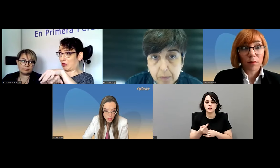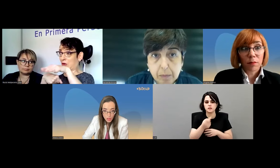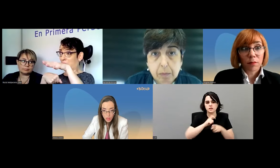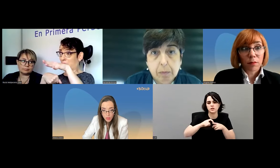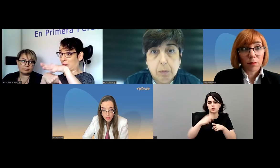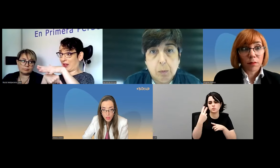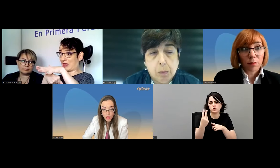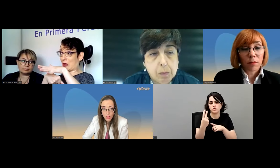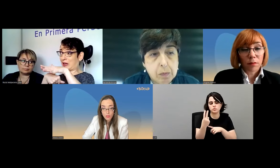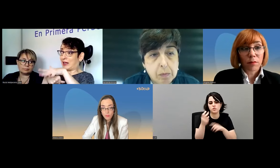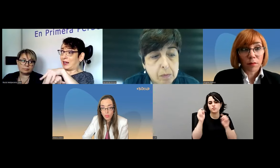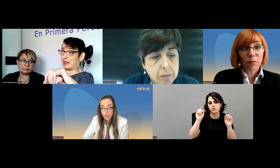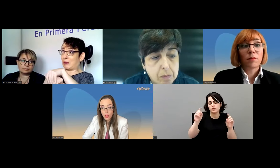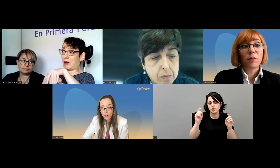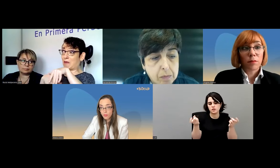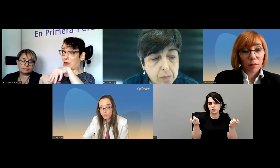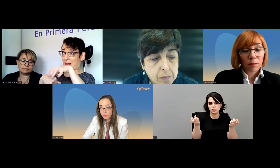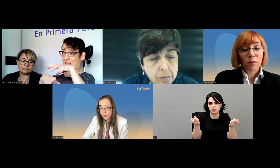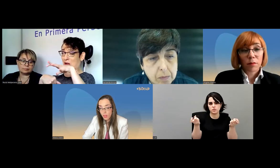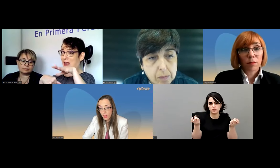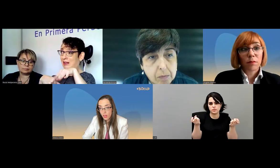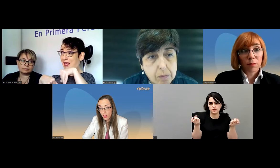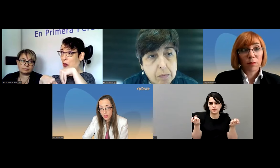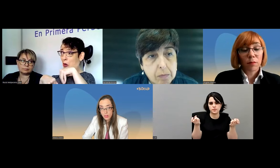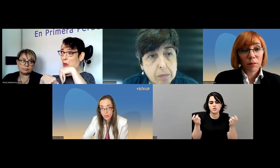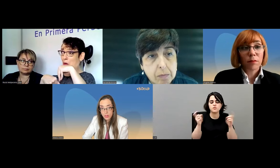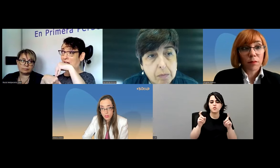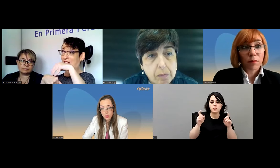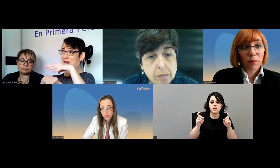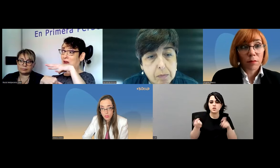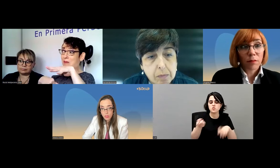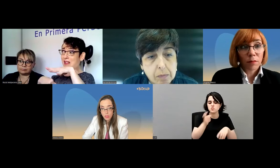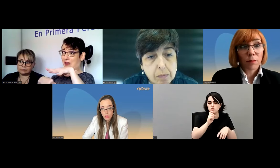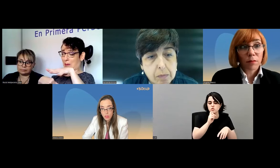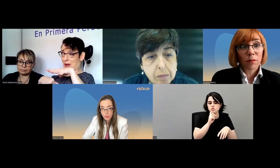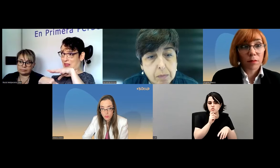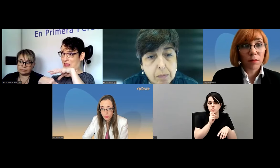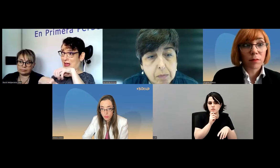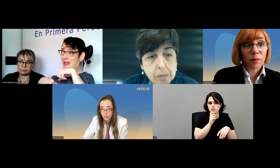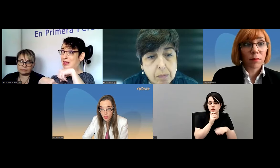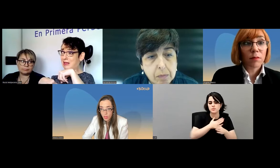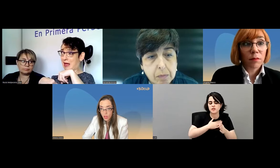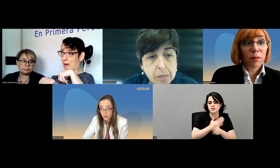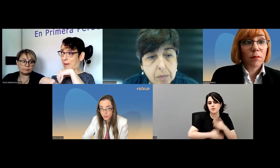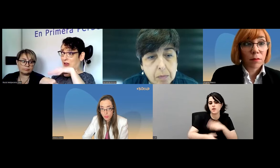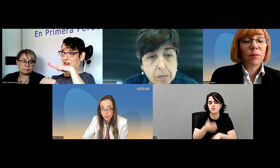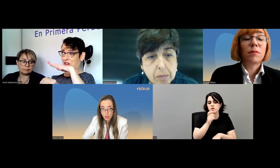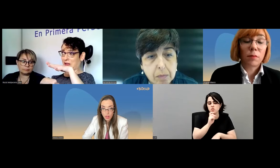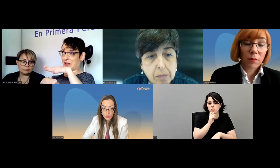de formación, es de formación de cómo es mi discapacidad,